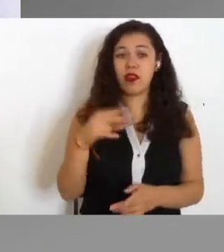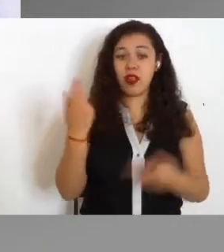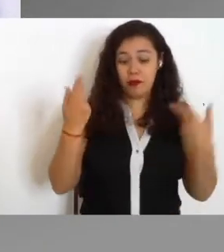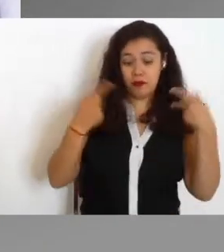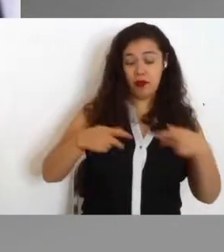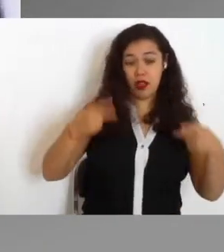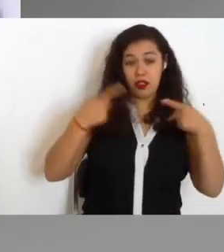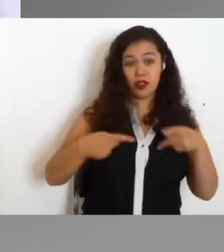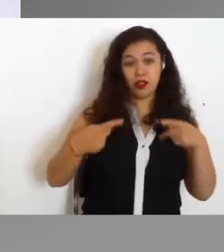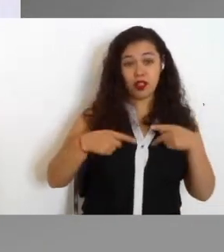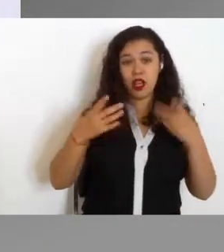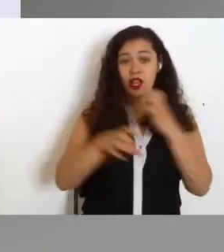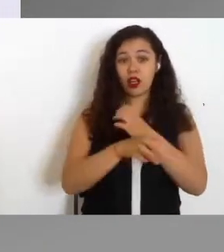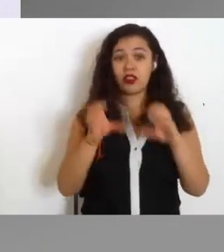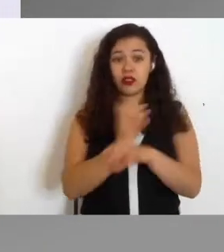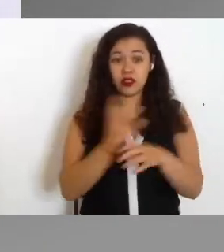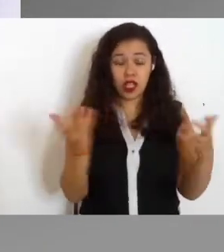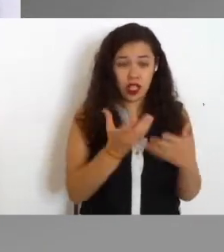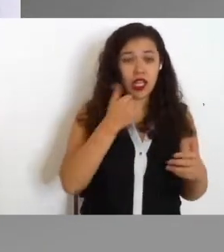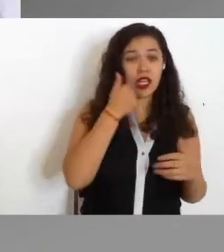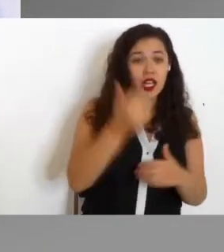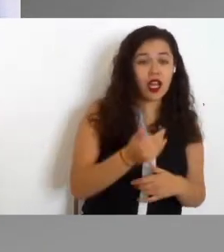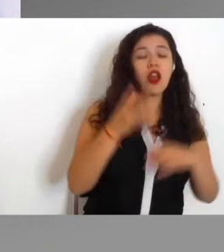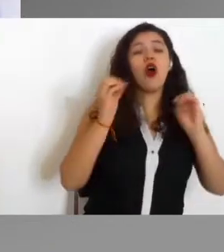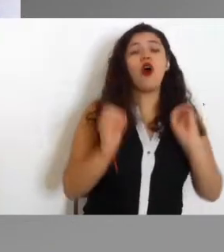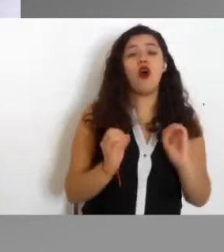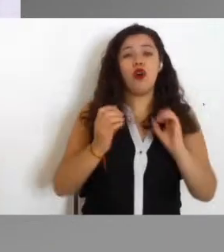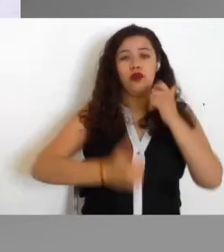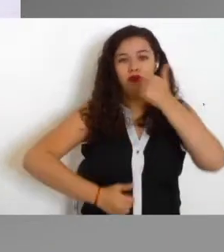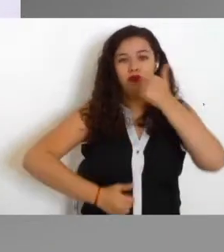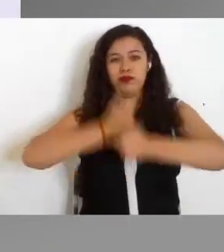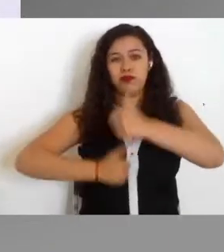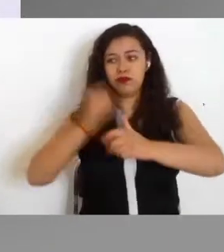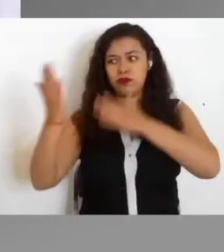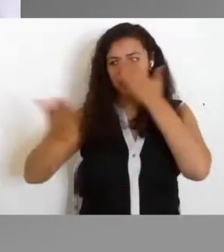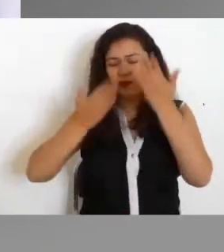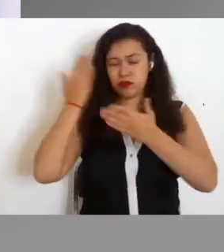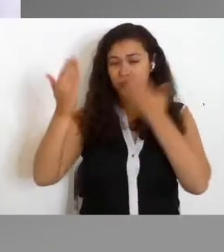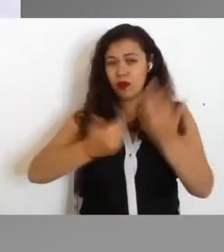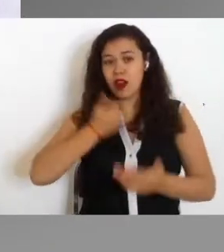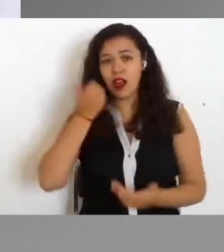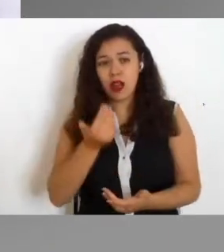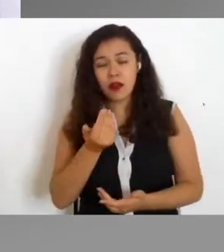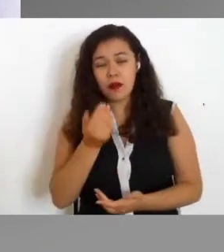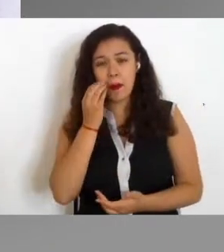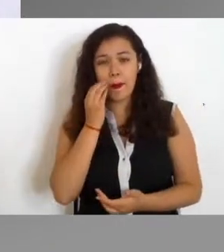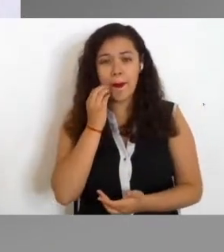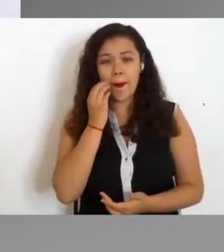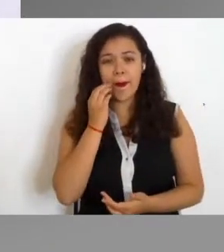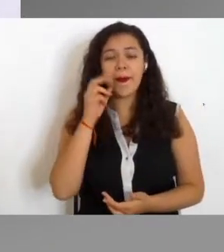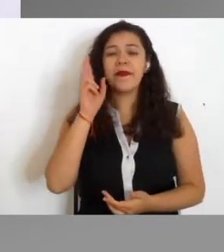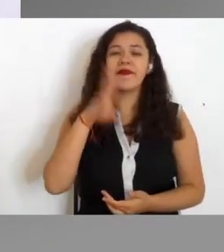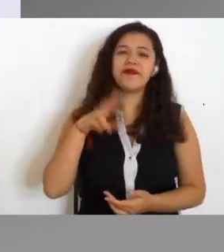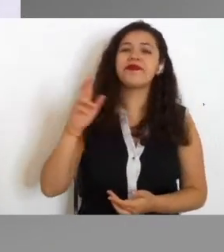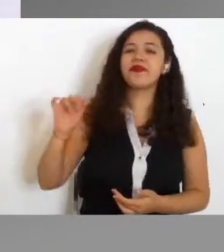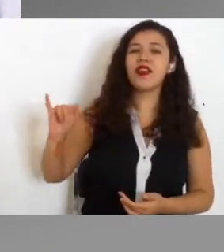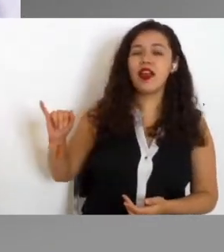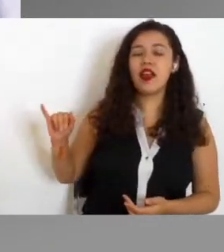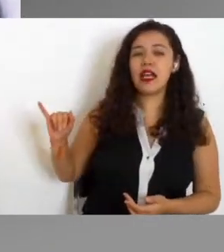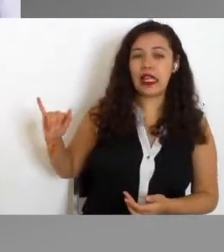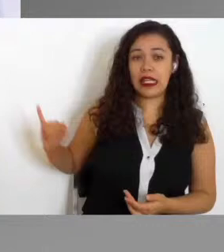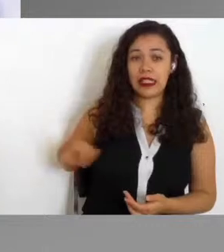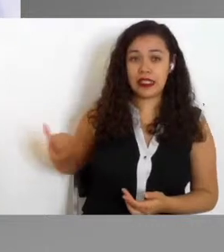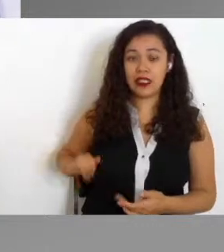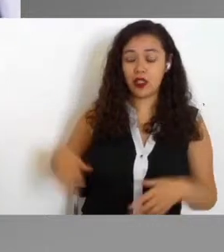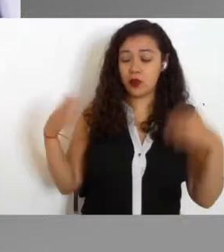que queramos hacer o de las carreras en las que nos queramos formar. Pero bueno, también hay un genuino interés de parte de